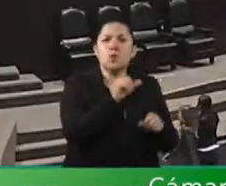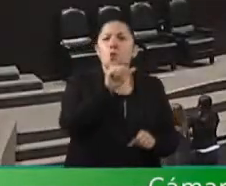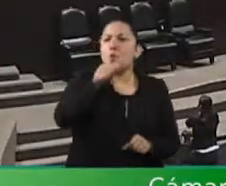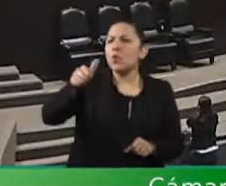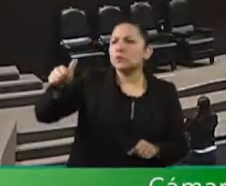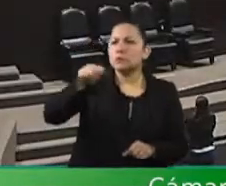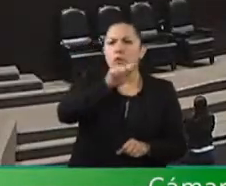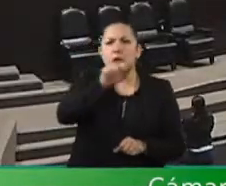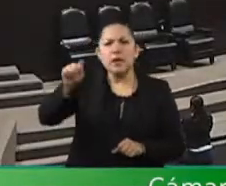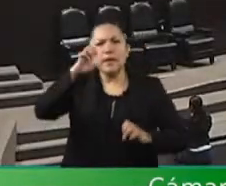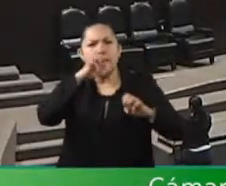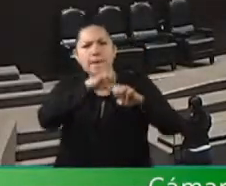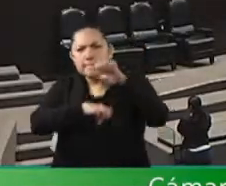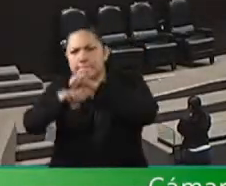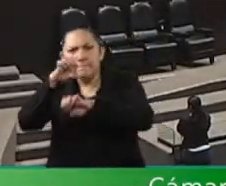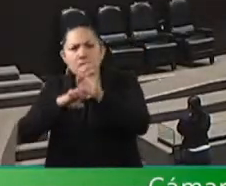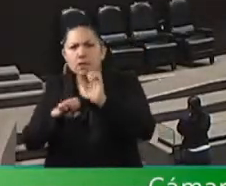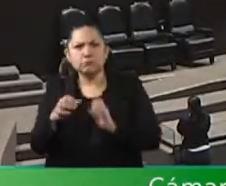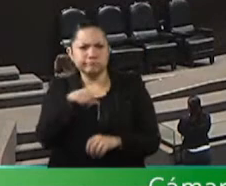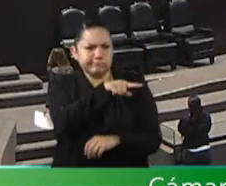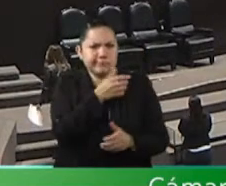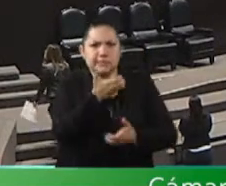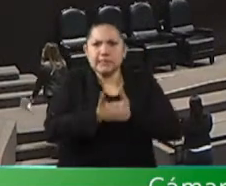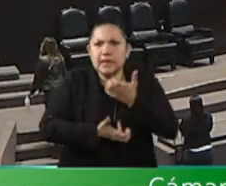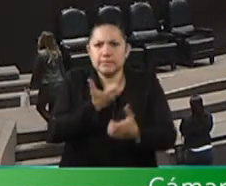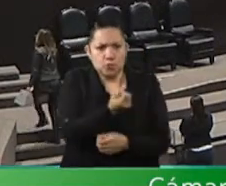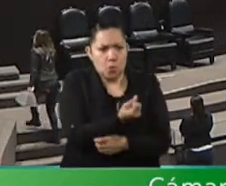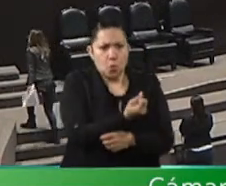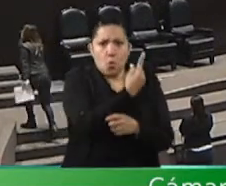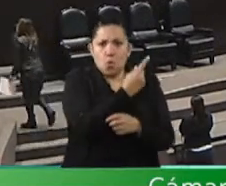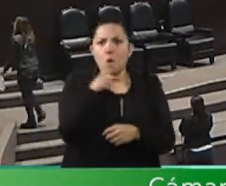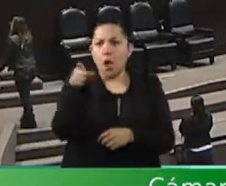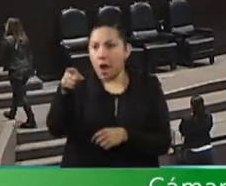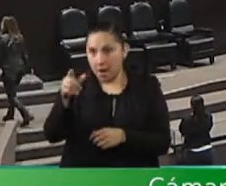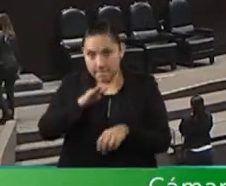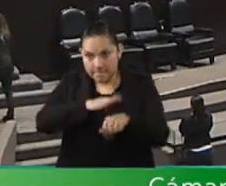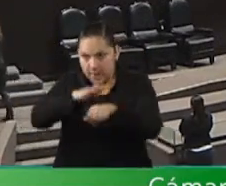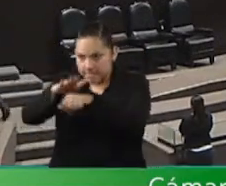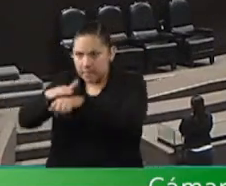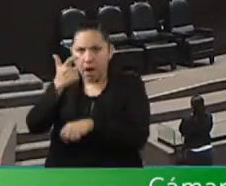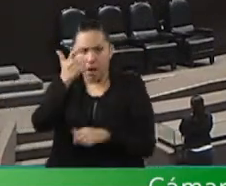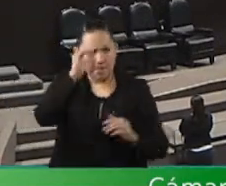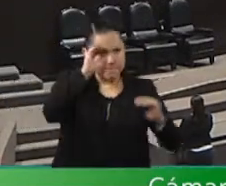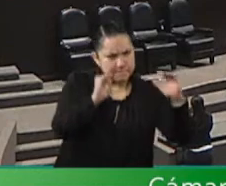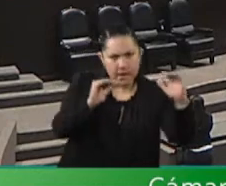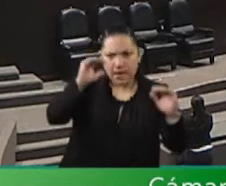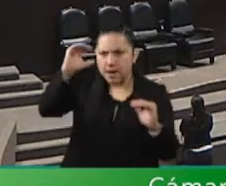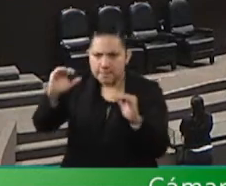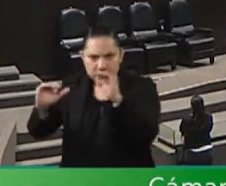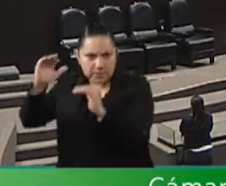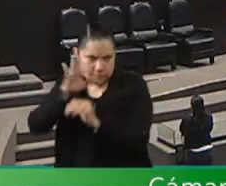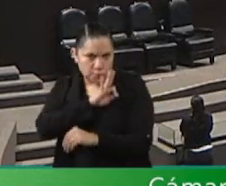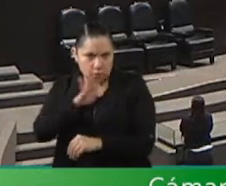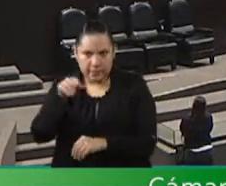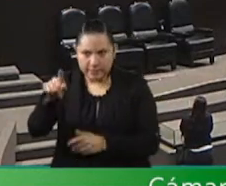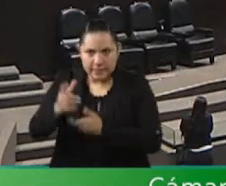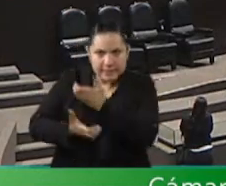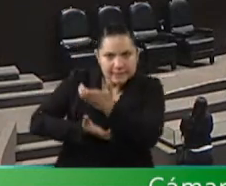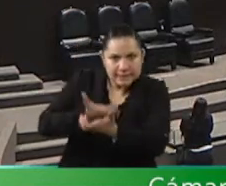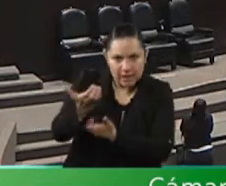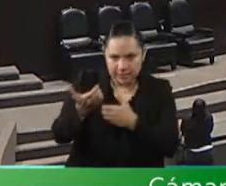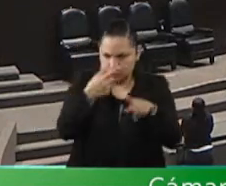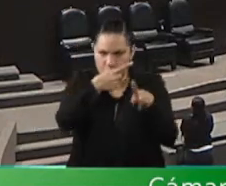el servicio, bajar los precios y ofrecer nuevas tecnologías a los usuarios. Segundo, las exclusividades estatales